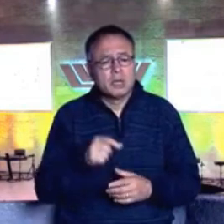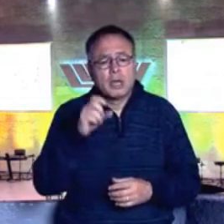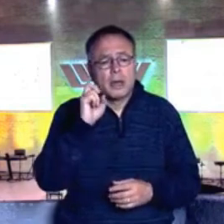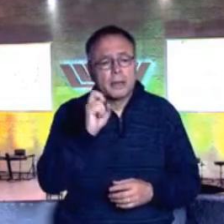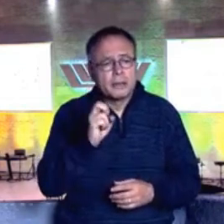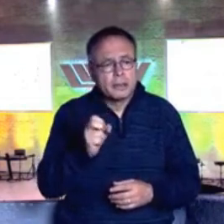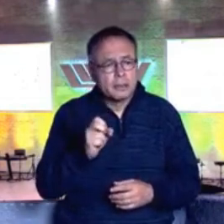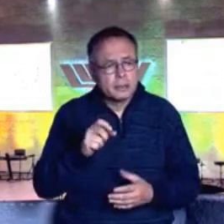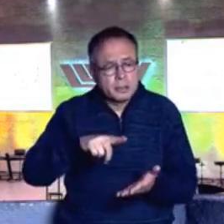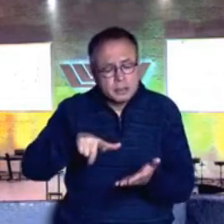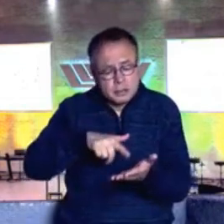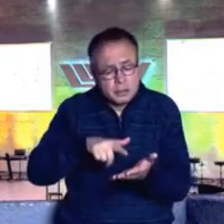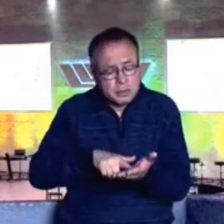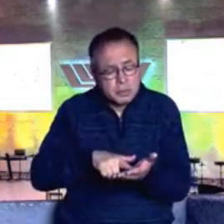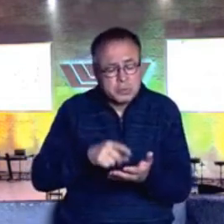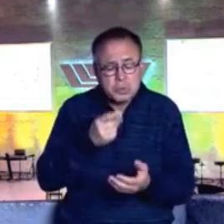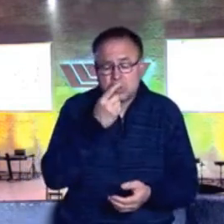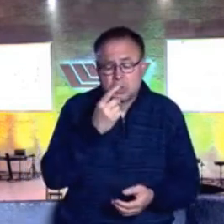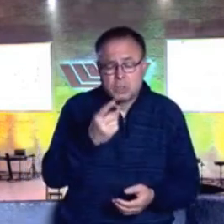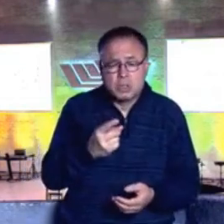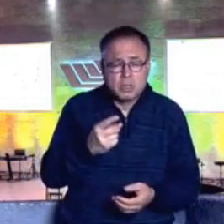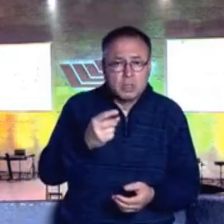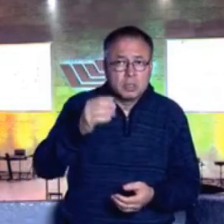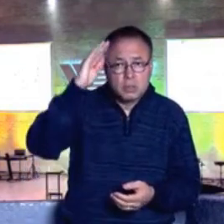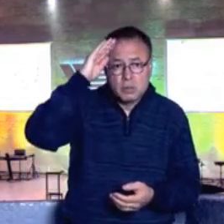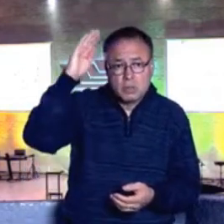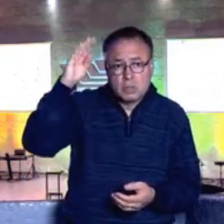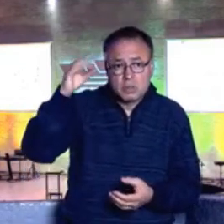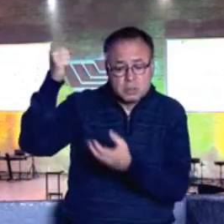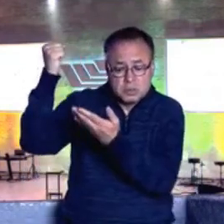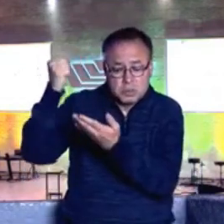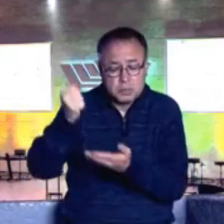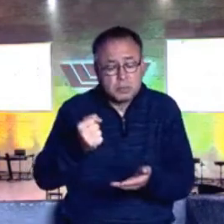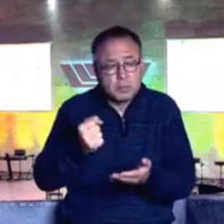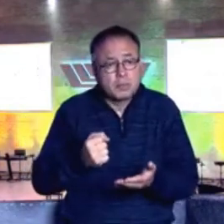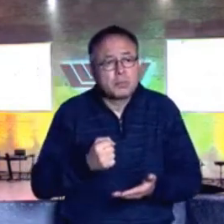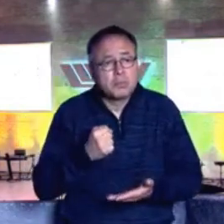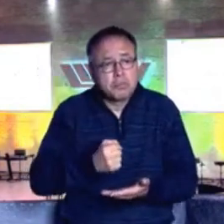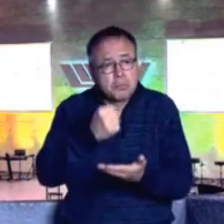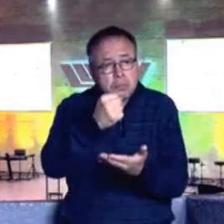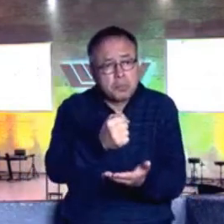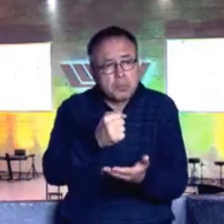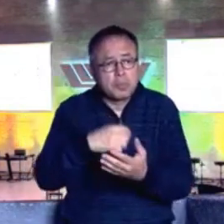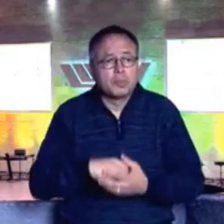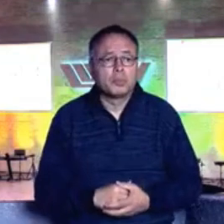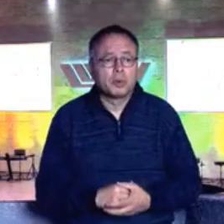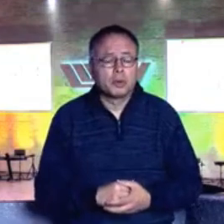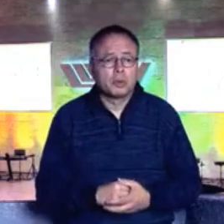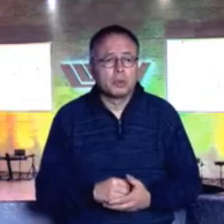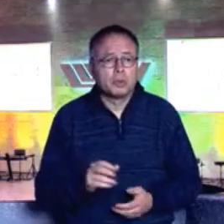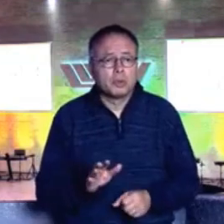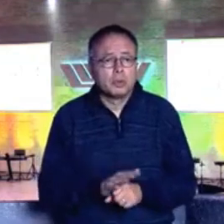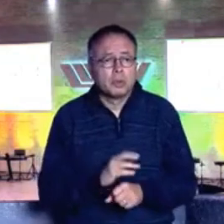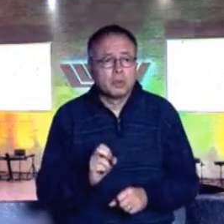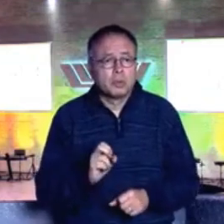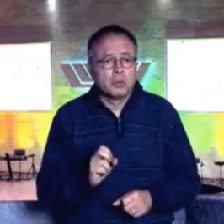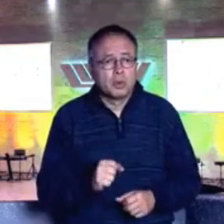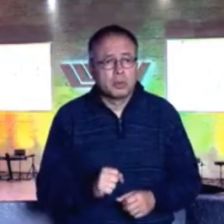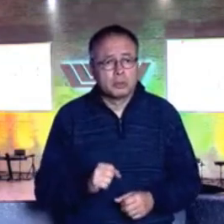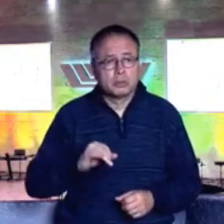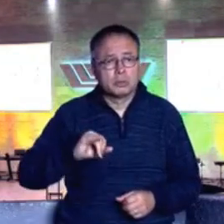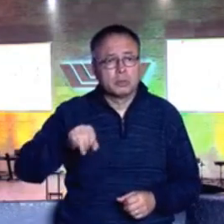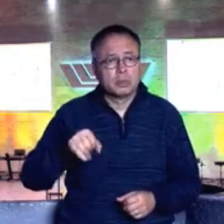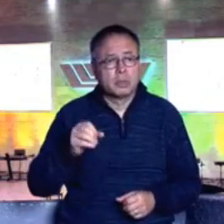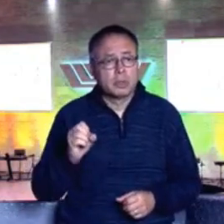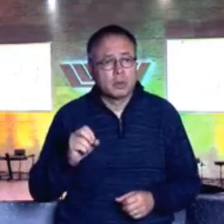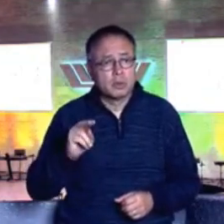señor proveerá por eso es que aún se dice el día de hoy en un monte el